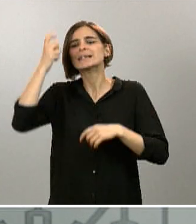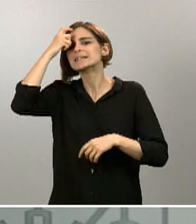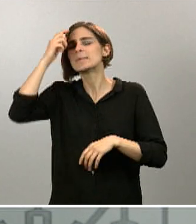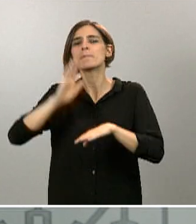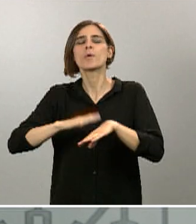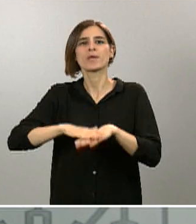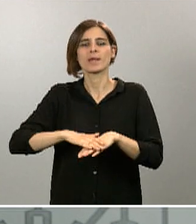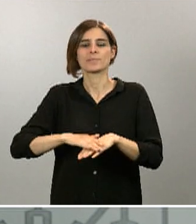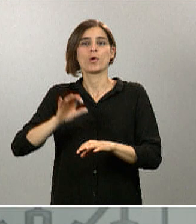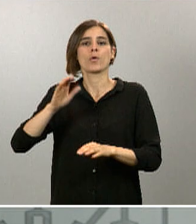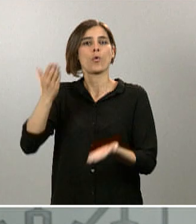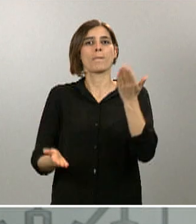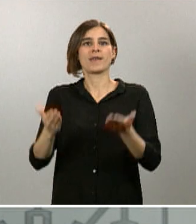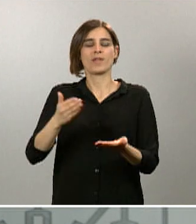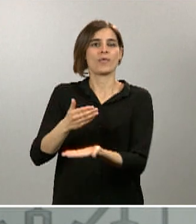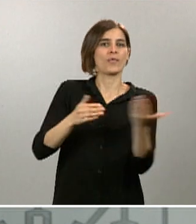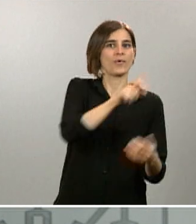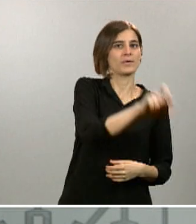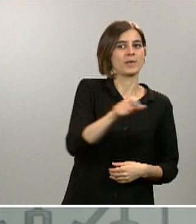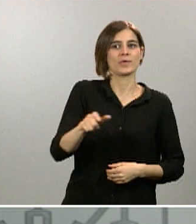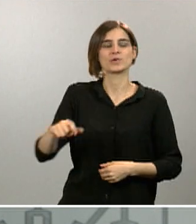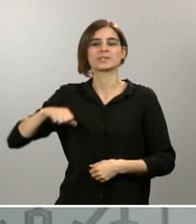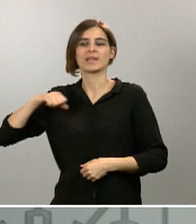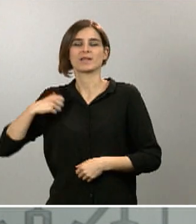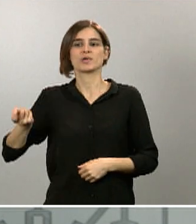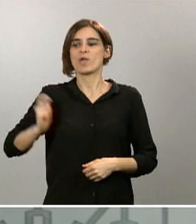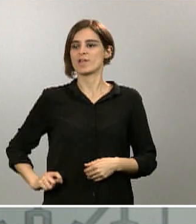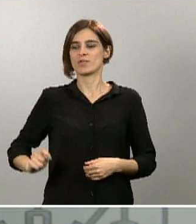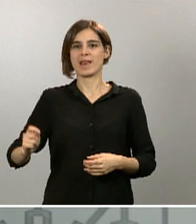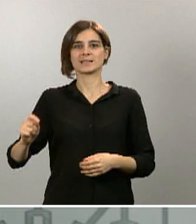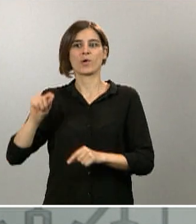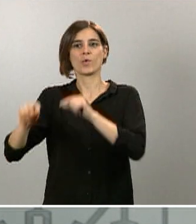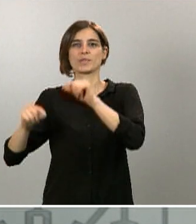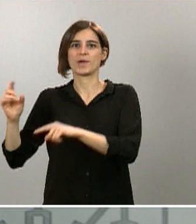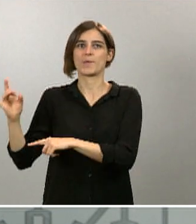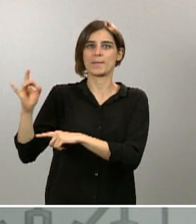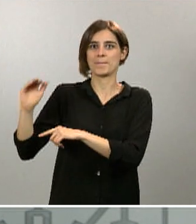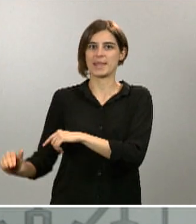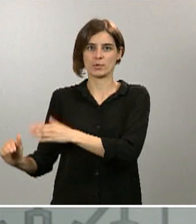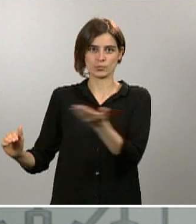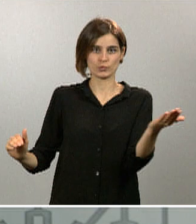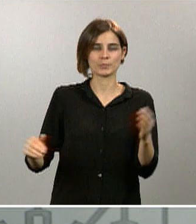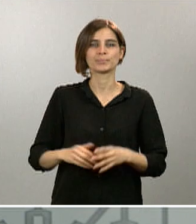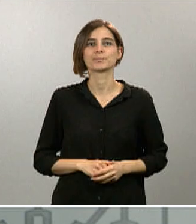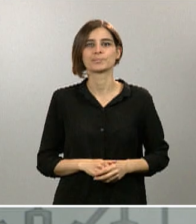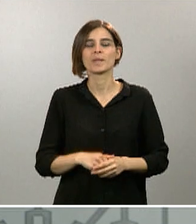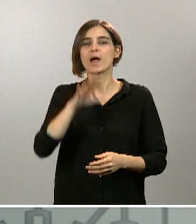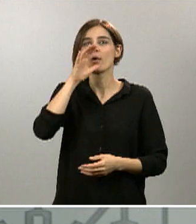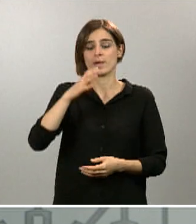El Centro Nacional de Epidemiología está preparando un documento en colaboración con el Centro de Coordinación de Alertas y Emergencias